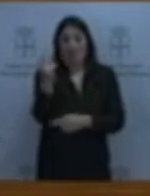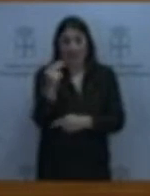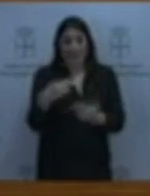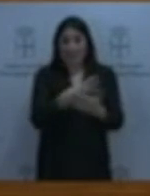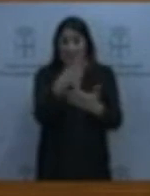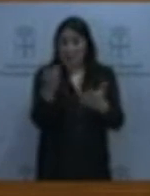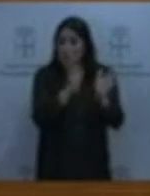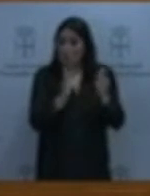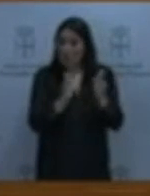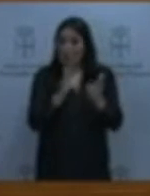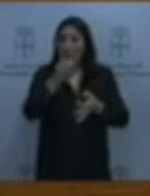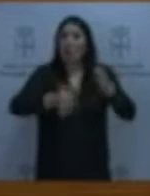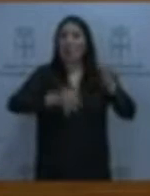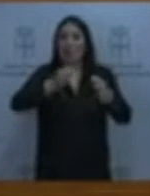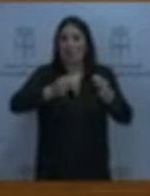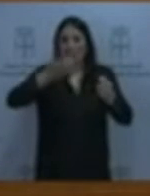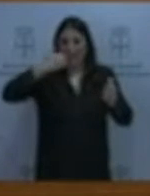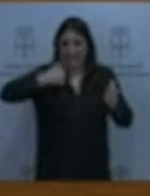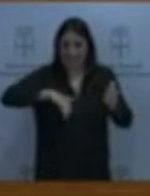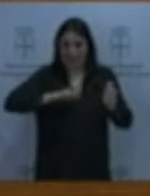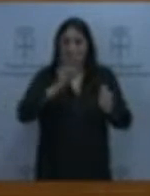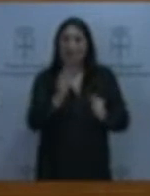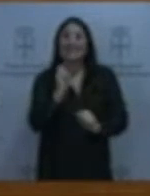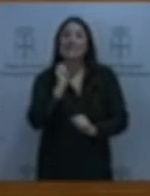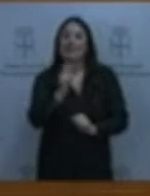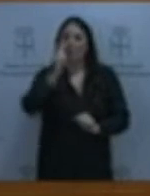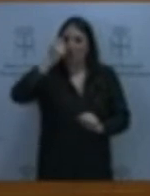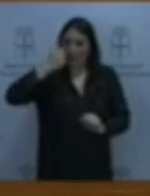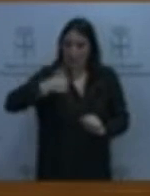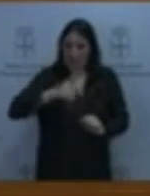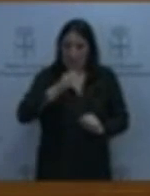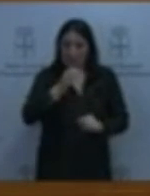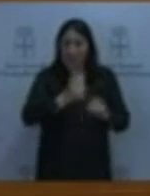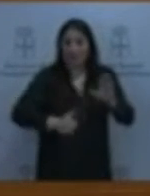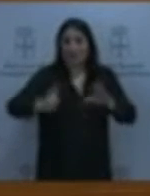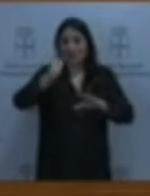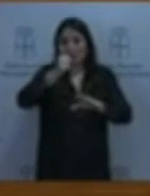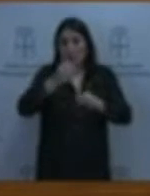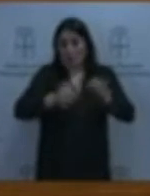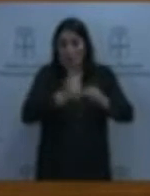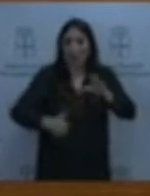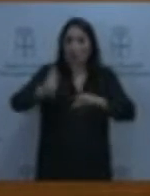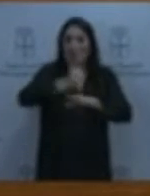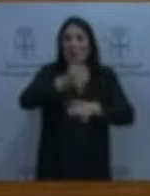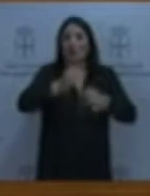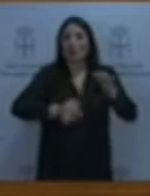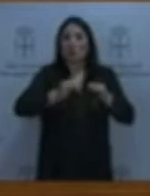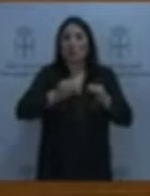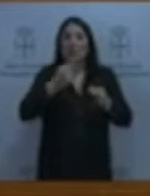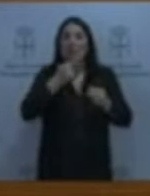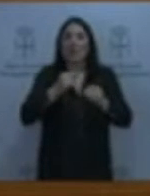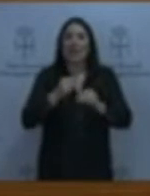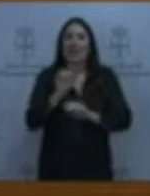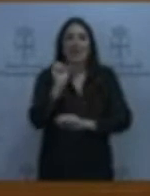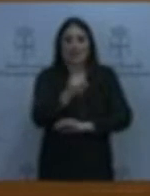lugar el juicio y ya hay sentencia, según hemos conocido. El Tribunal Superior de Justicia de Asturias ha estimado solo en parte la demanda.